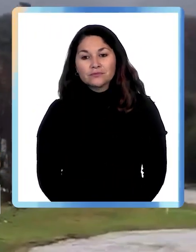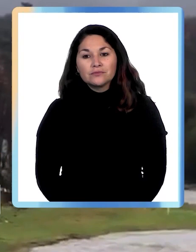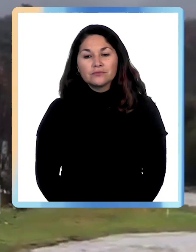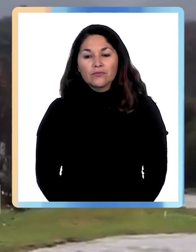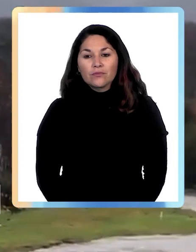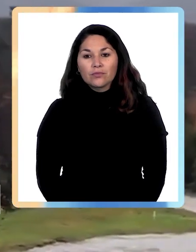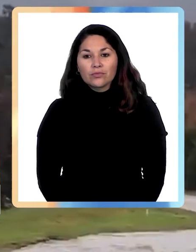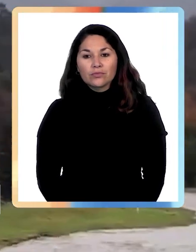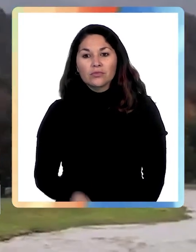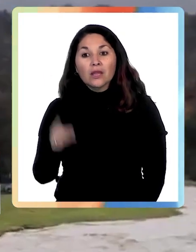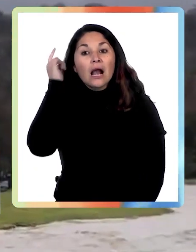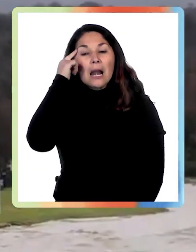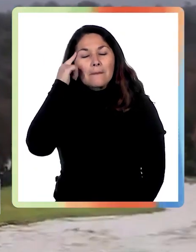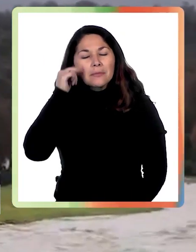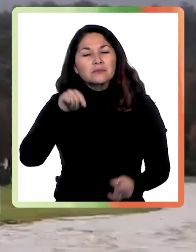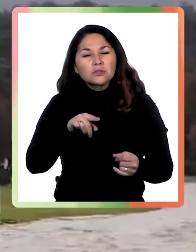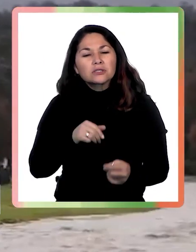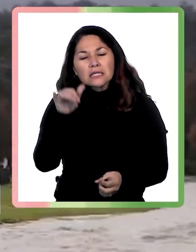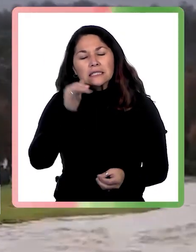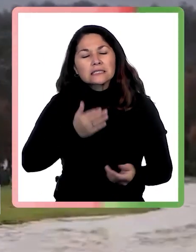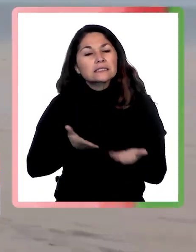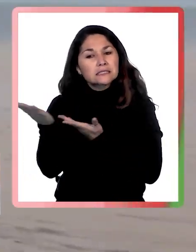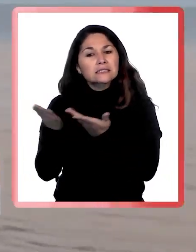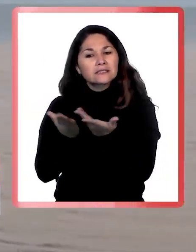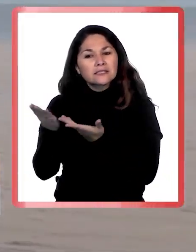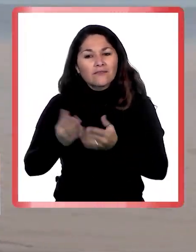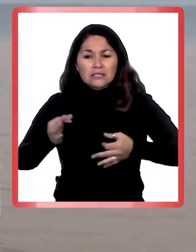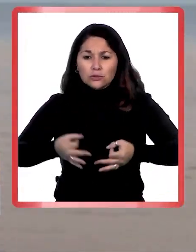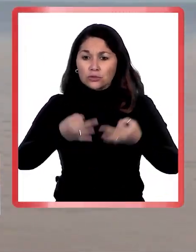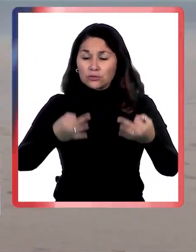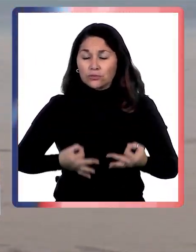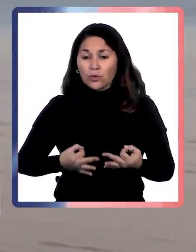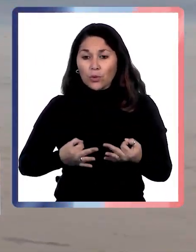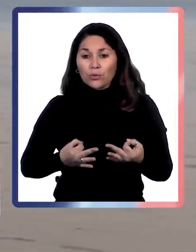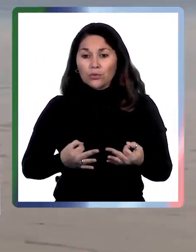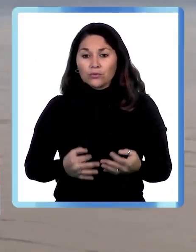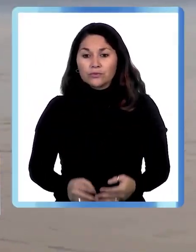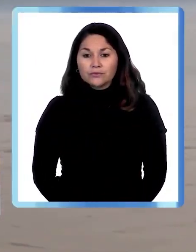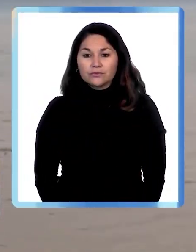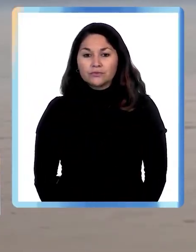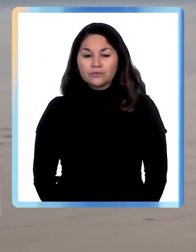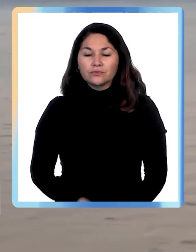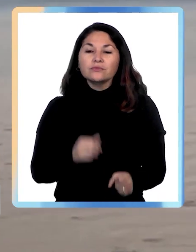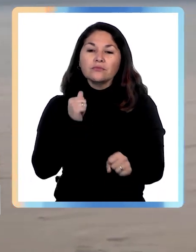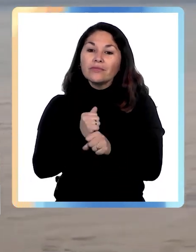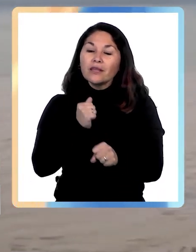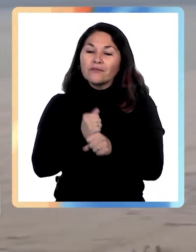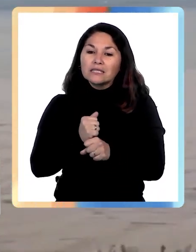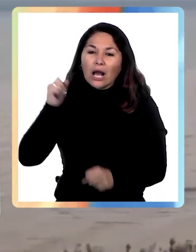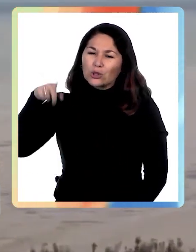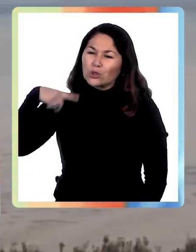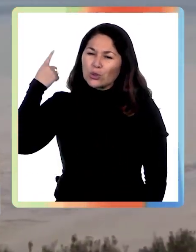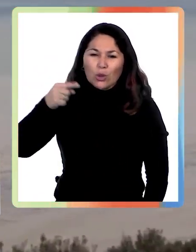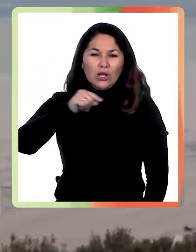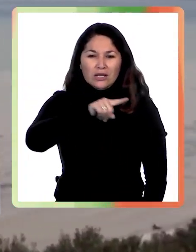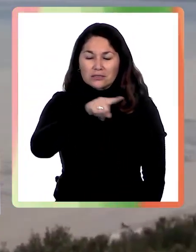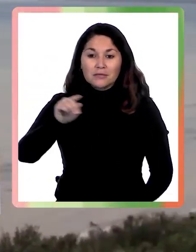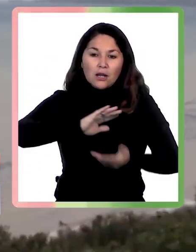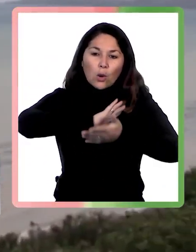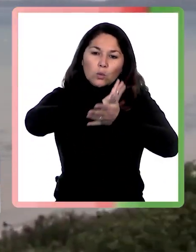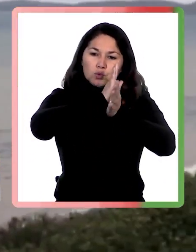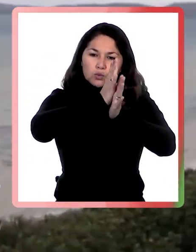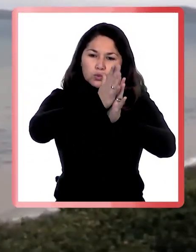estamos estimando que para trabajar y reponer el servicio de forma segura vamos a trabajar toda la próxima semana